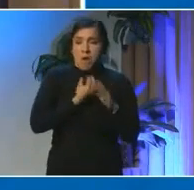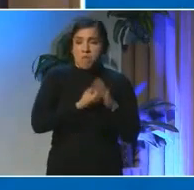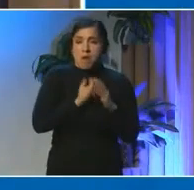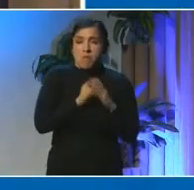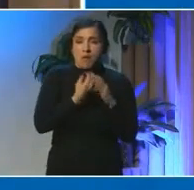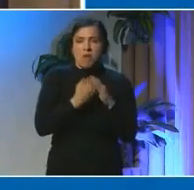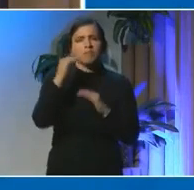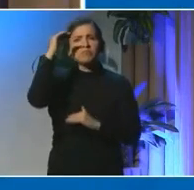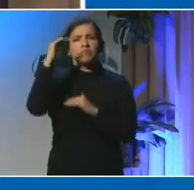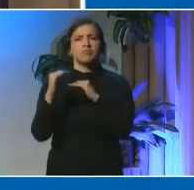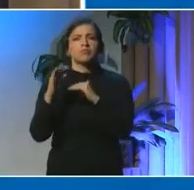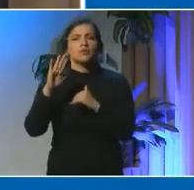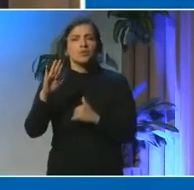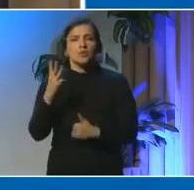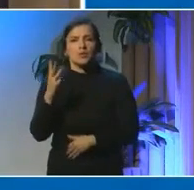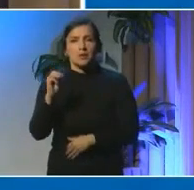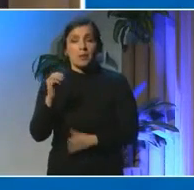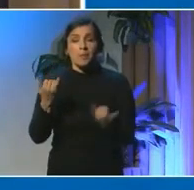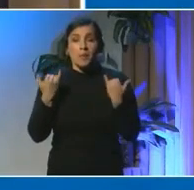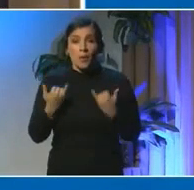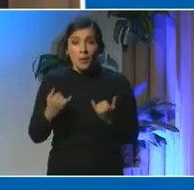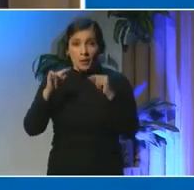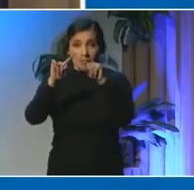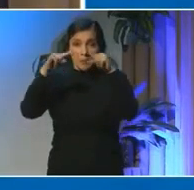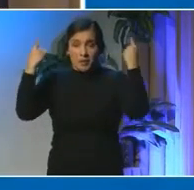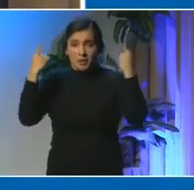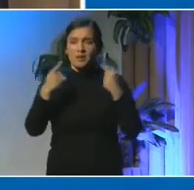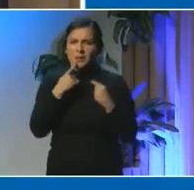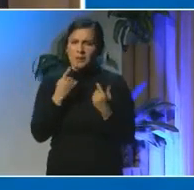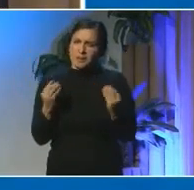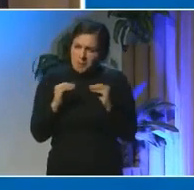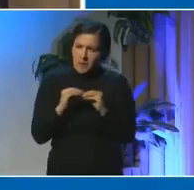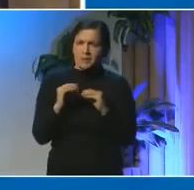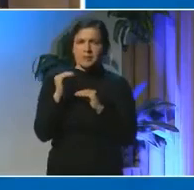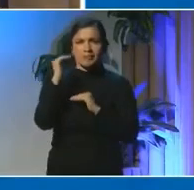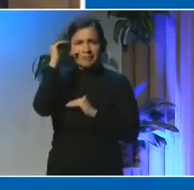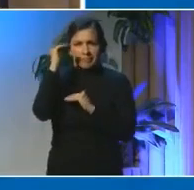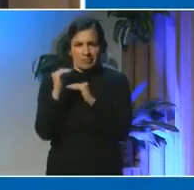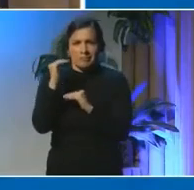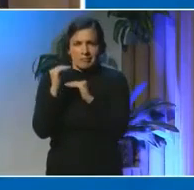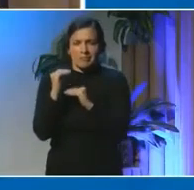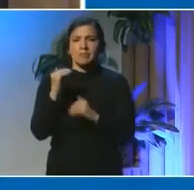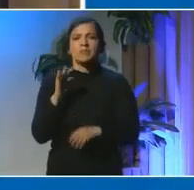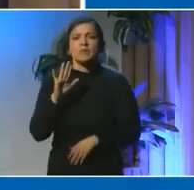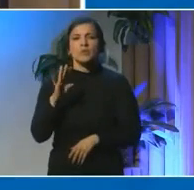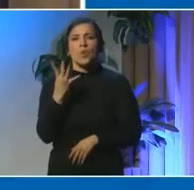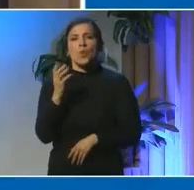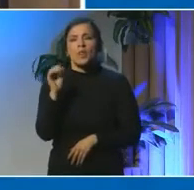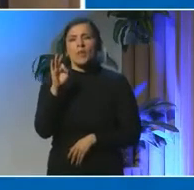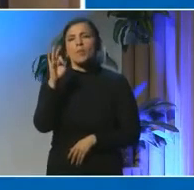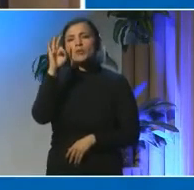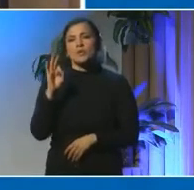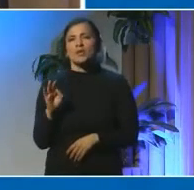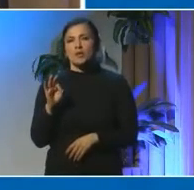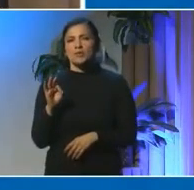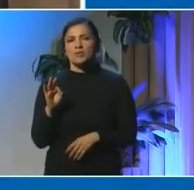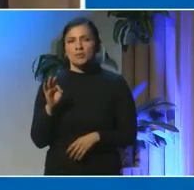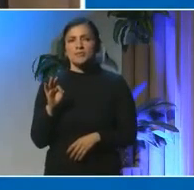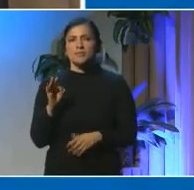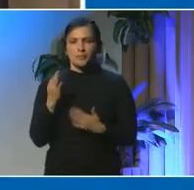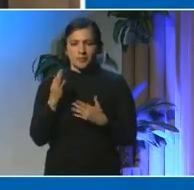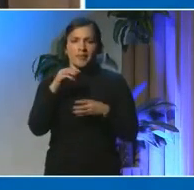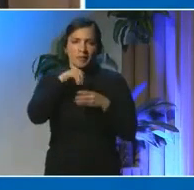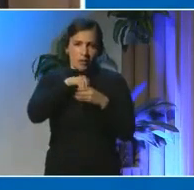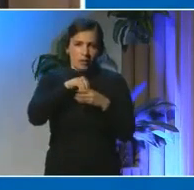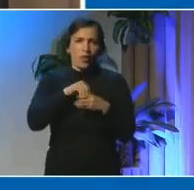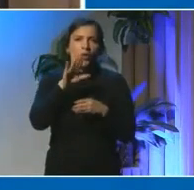nuestra apuesta es llegar en el corto plazo a reducir a o o a reducir ese consumo en un 40% eso lo que hacemos en las plantas